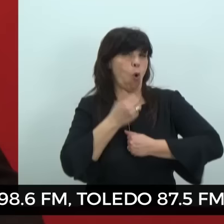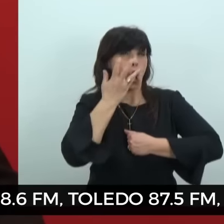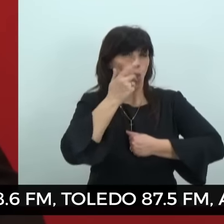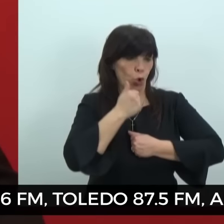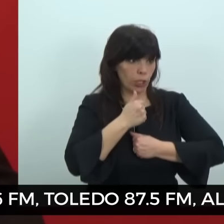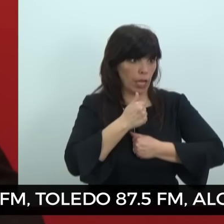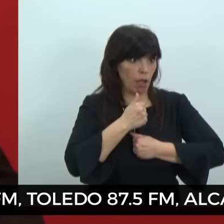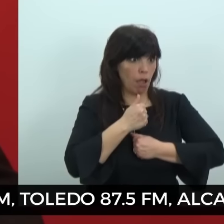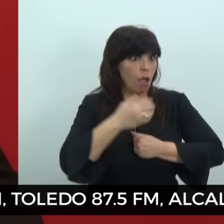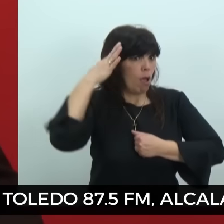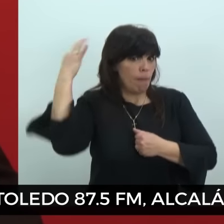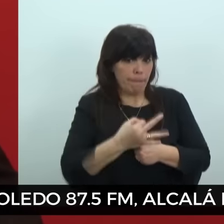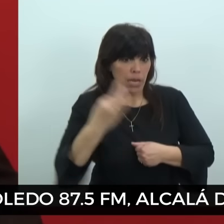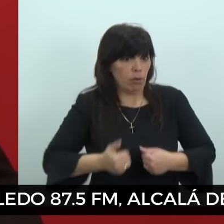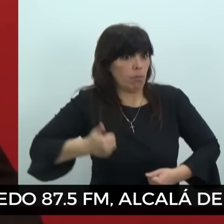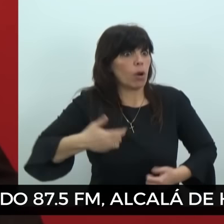cárcel.